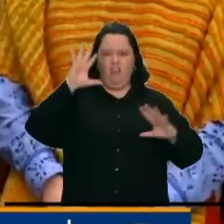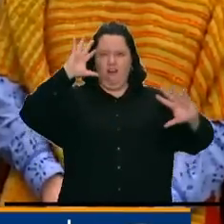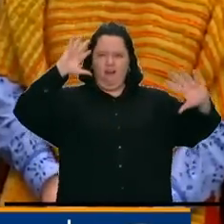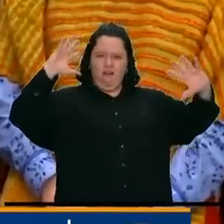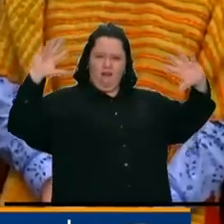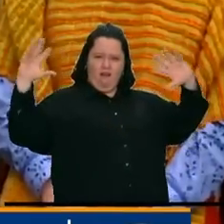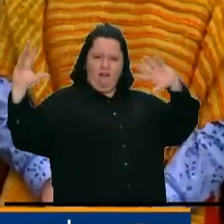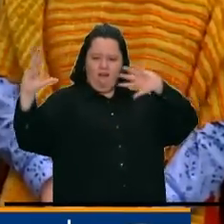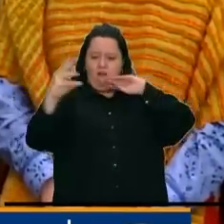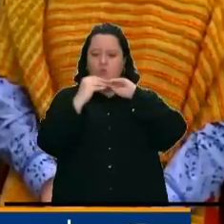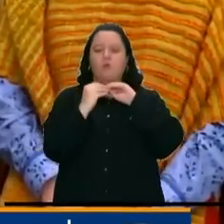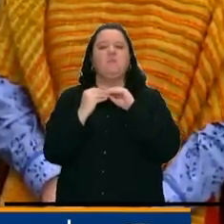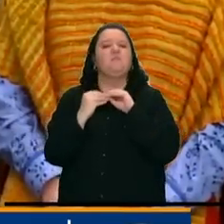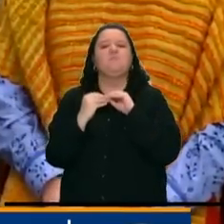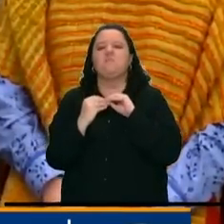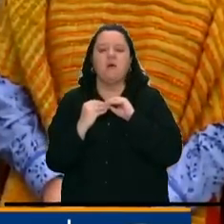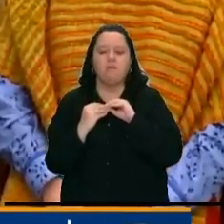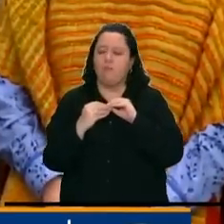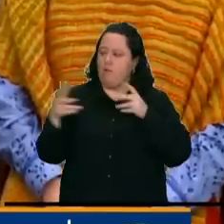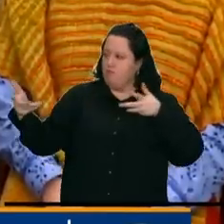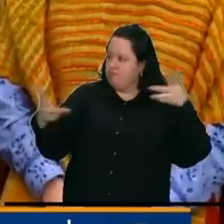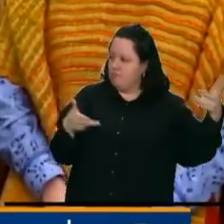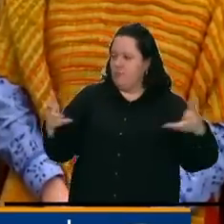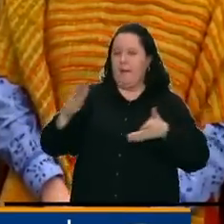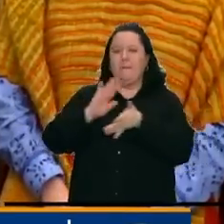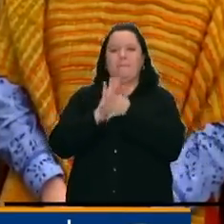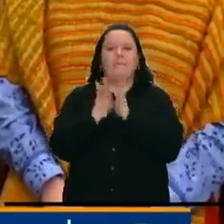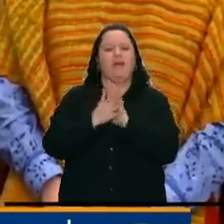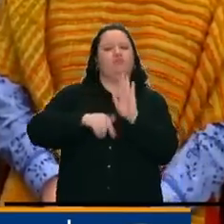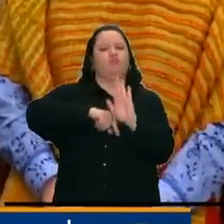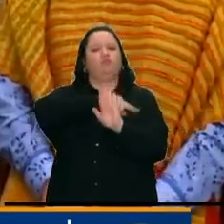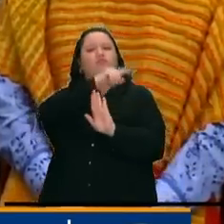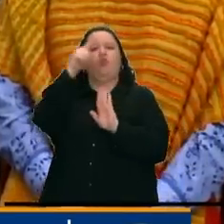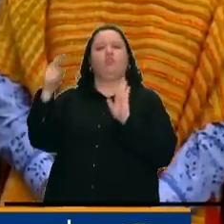para que construyamos juntos la paz total y fortalezcamos la democracia.